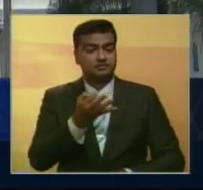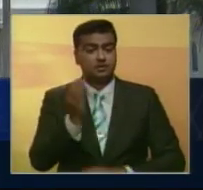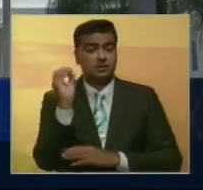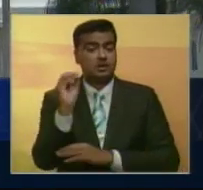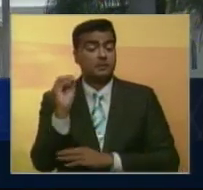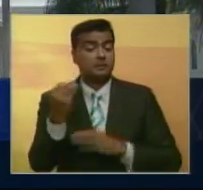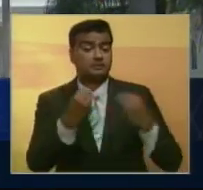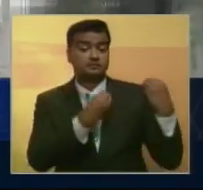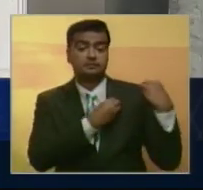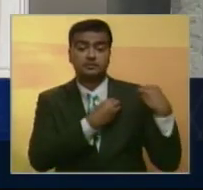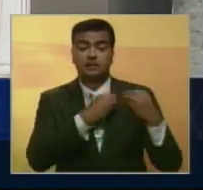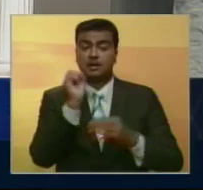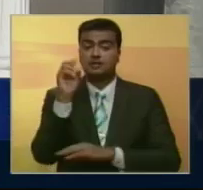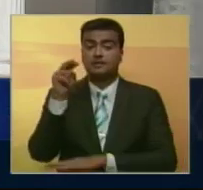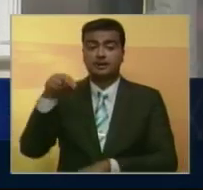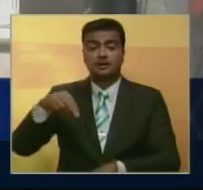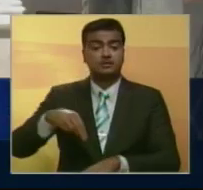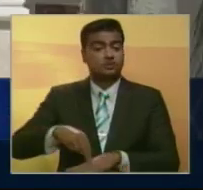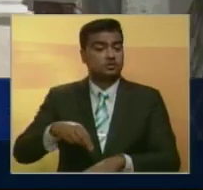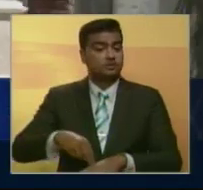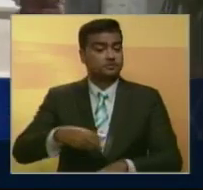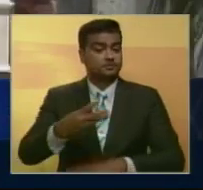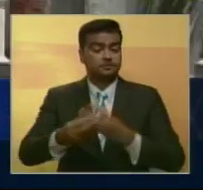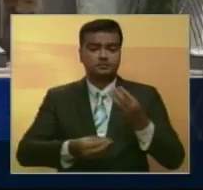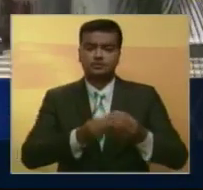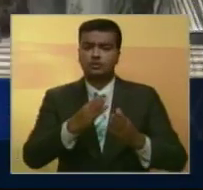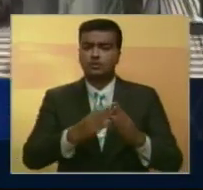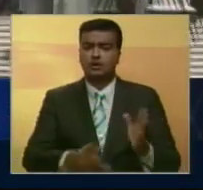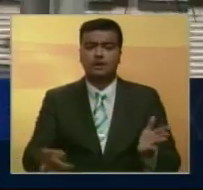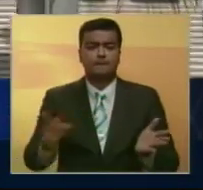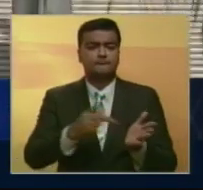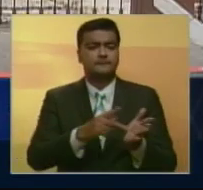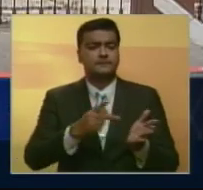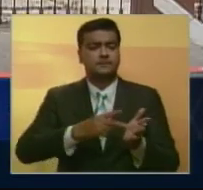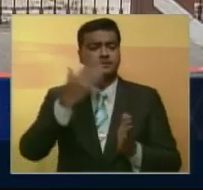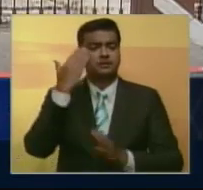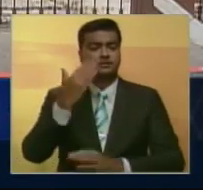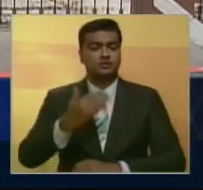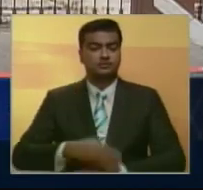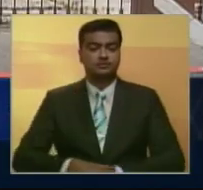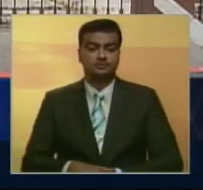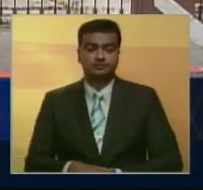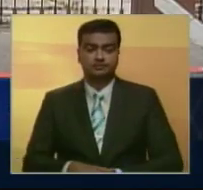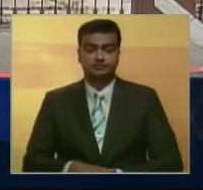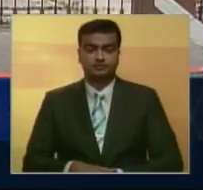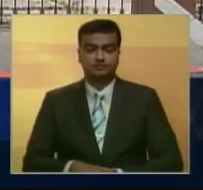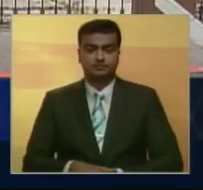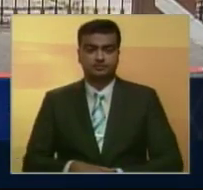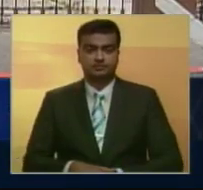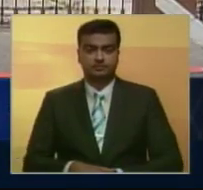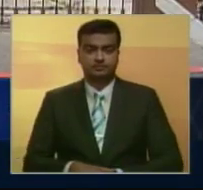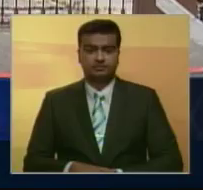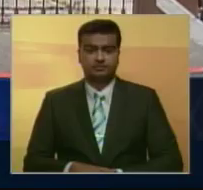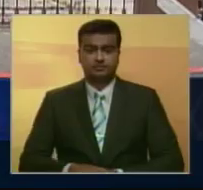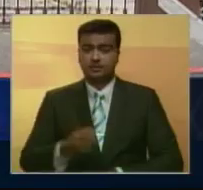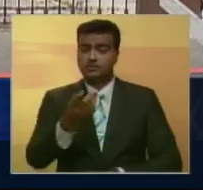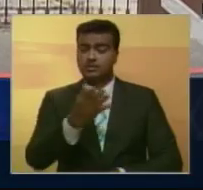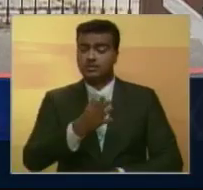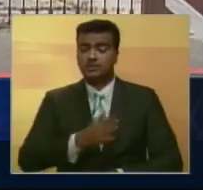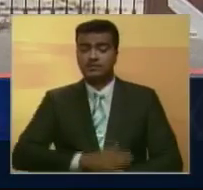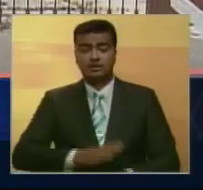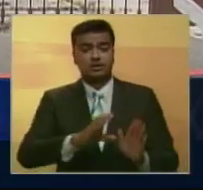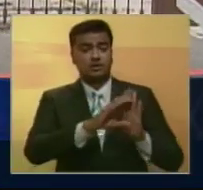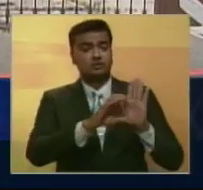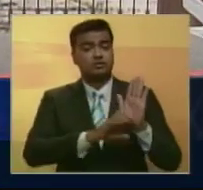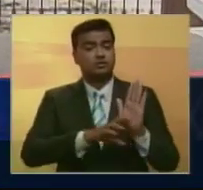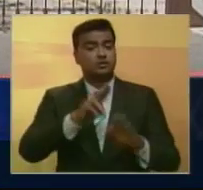la directiva de la Asamblea Nacional, va a realizar la presentación de su memoria y cuenta 2015. Esto está establecido en la Constitución